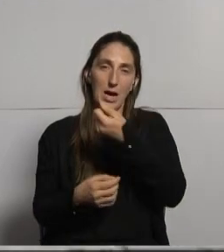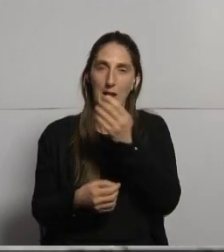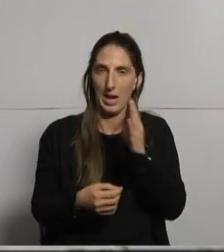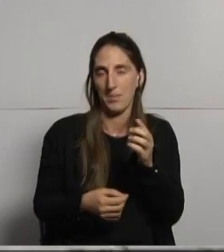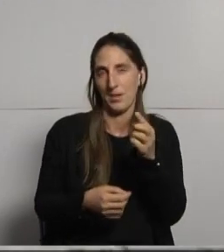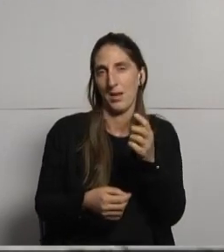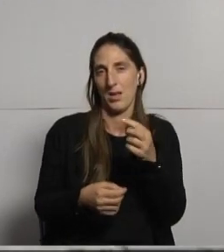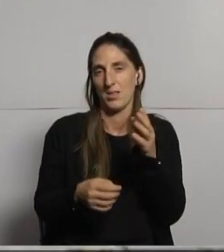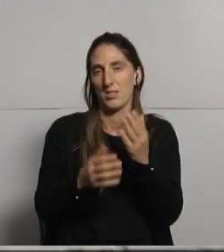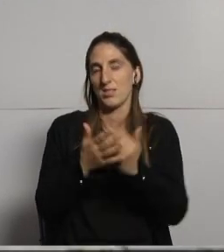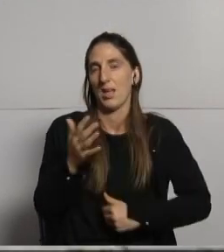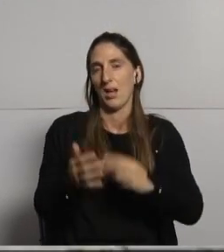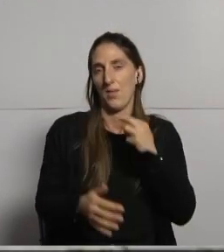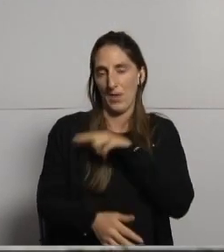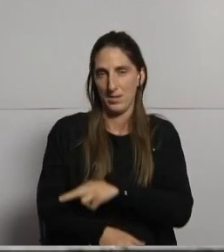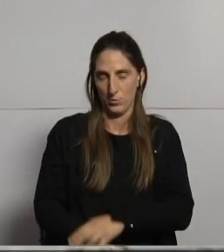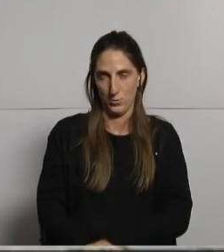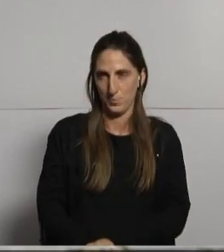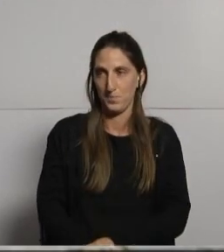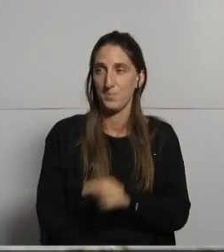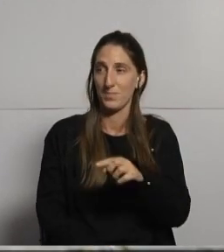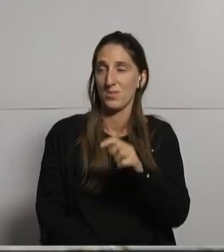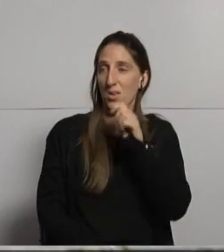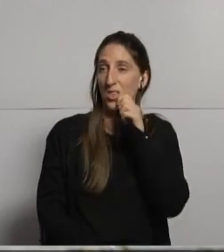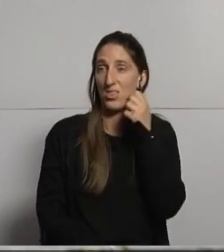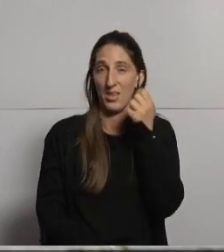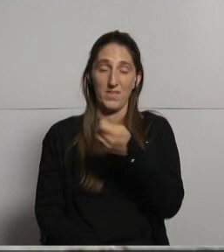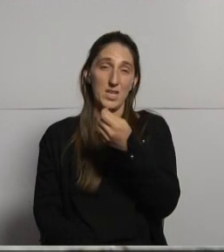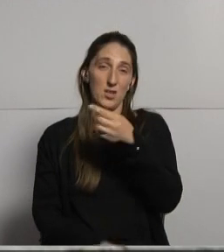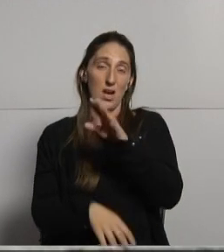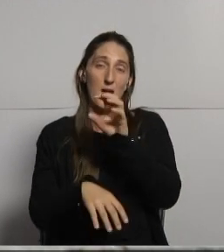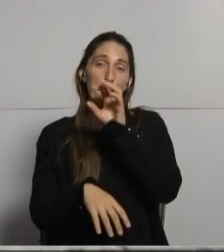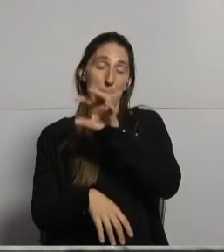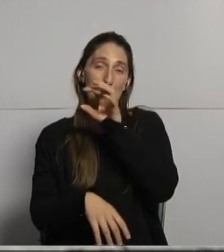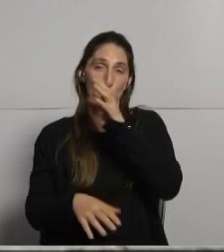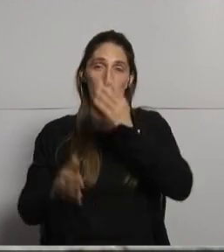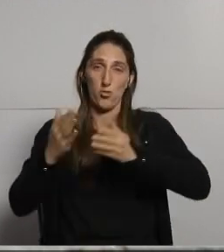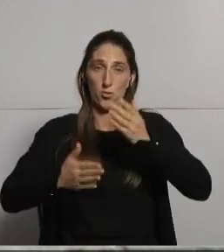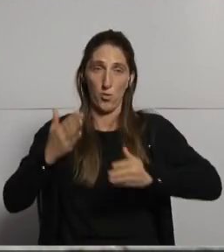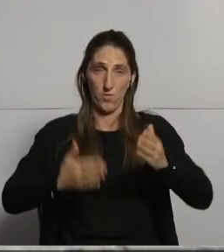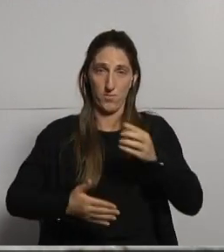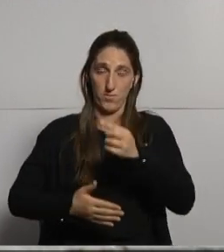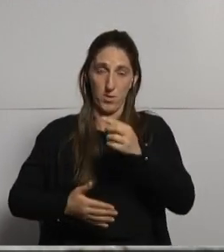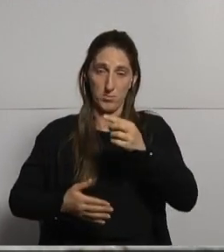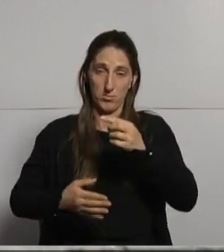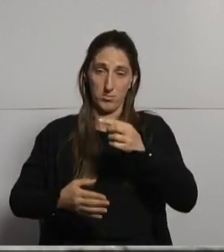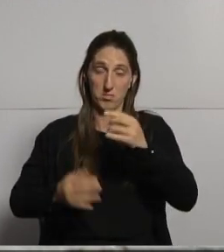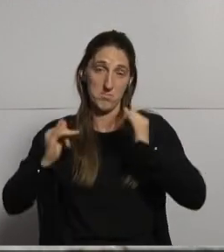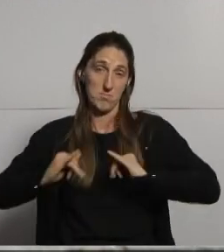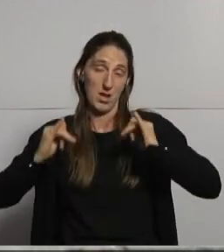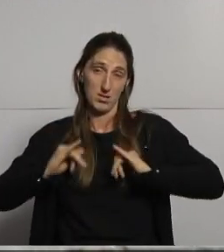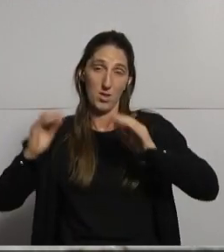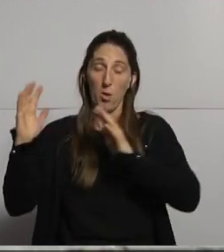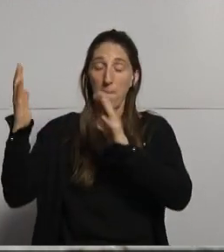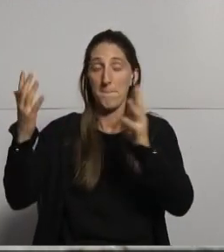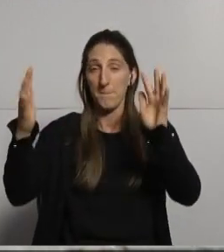cosas. Esto me pareció divino. Es un perro robot que va paseando por los parques